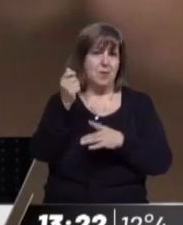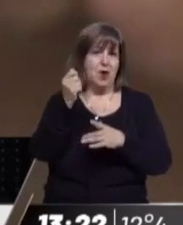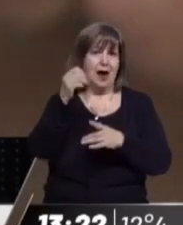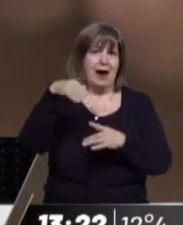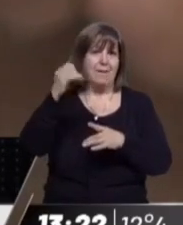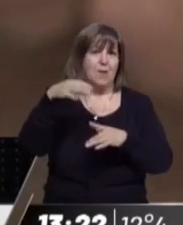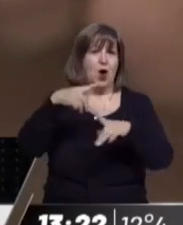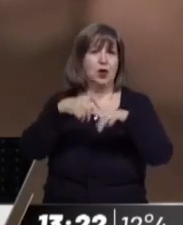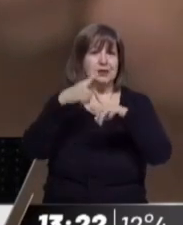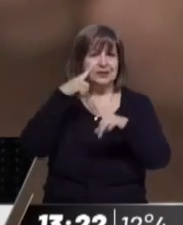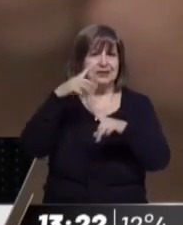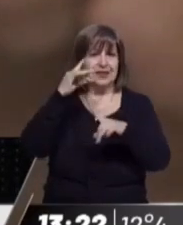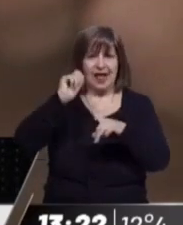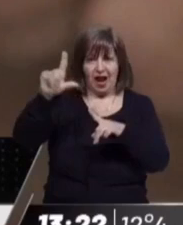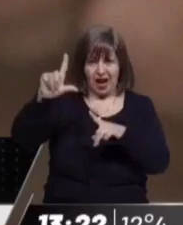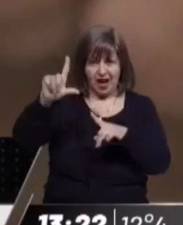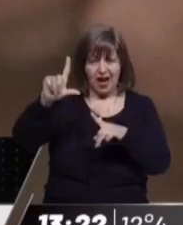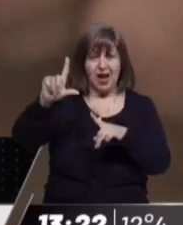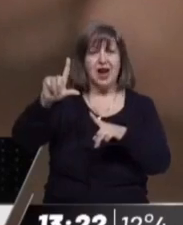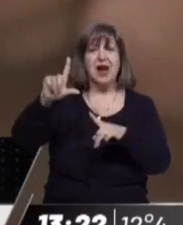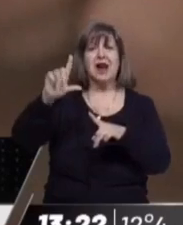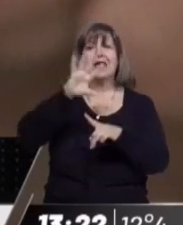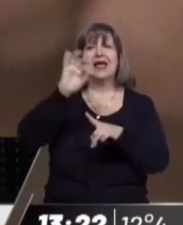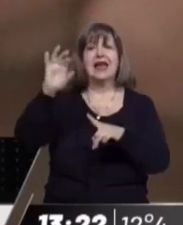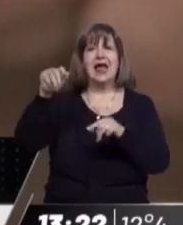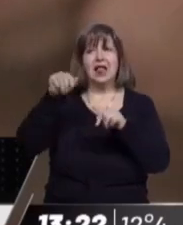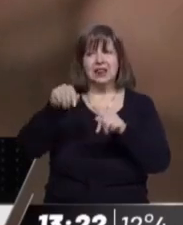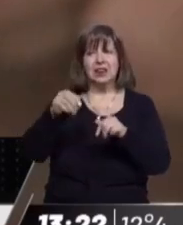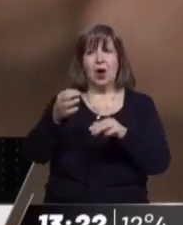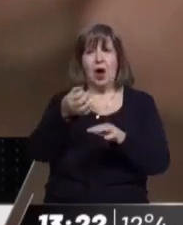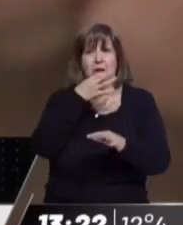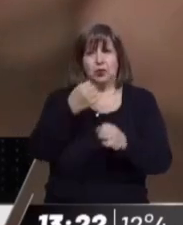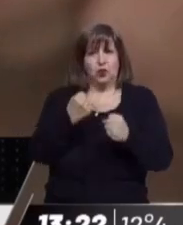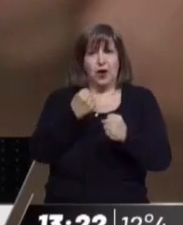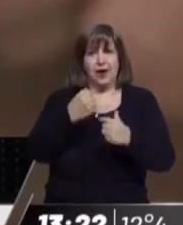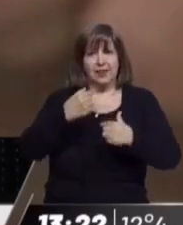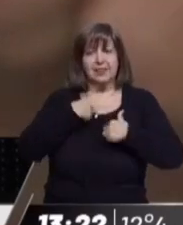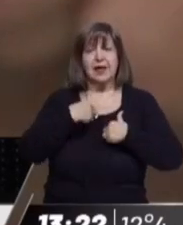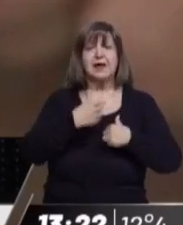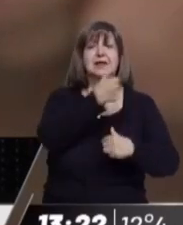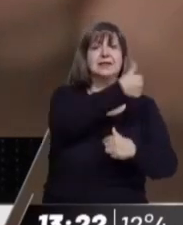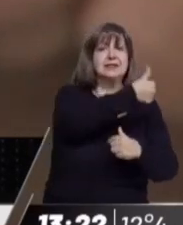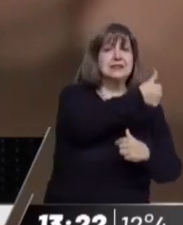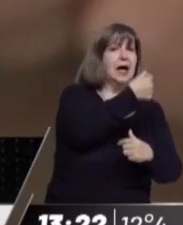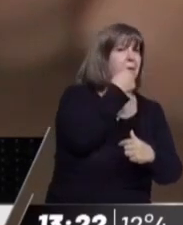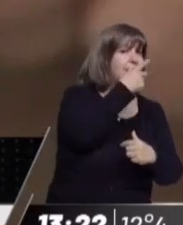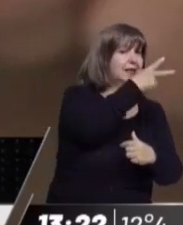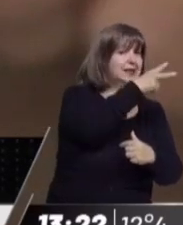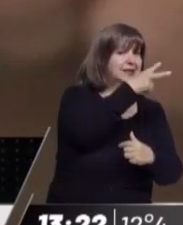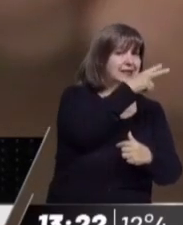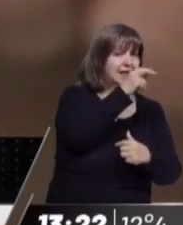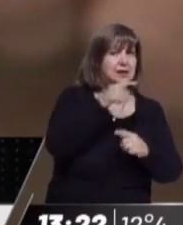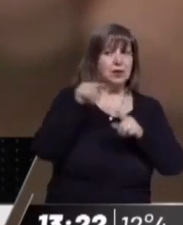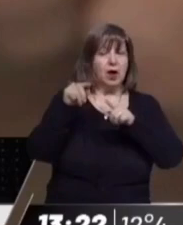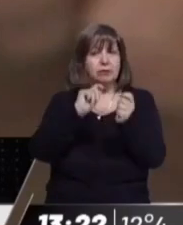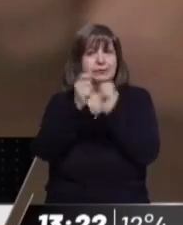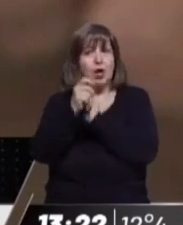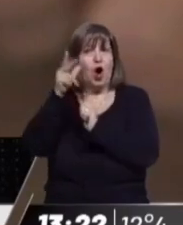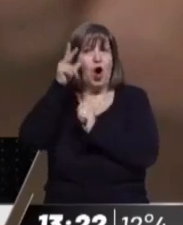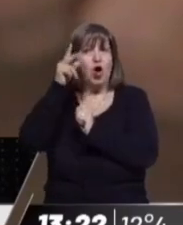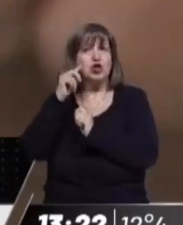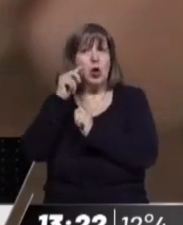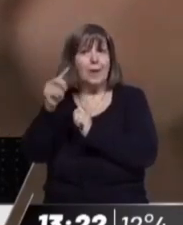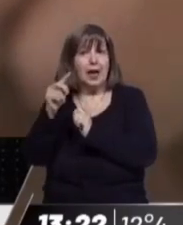yo te digo el de la a que ese medicamento de 6300 pasó a 8700 ha tenido un